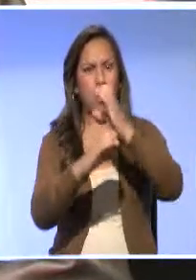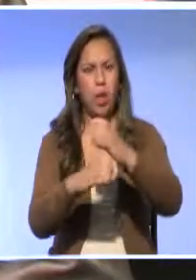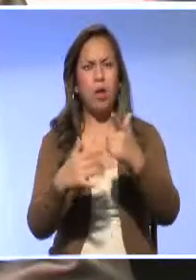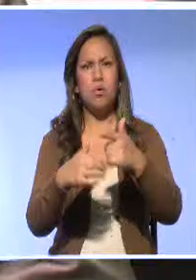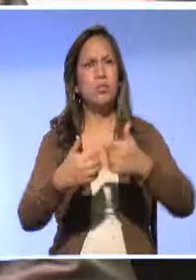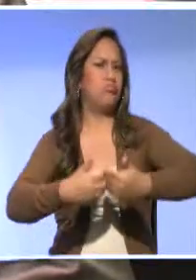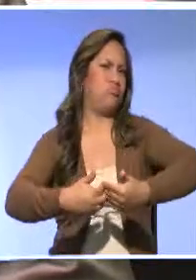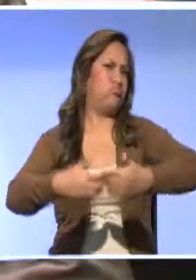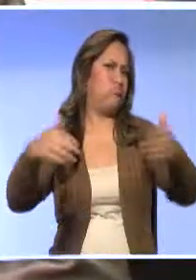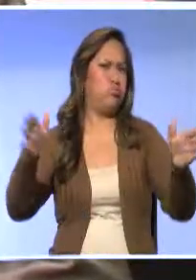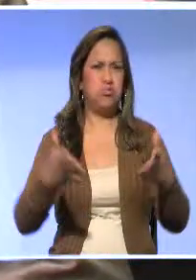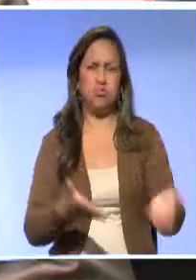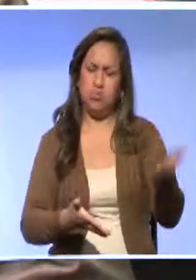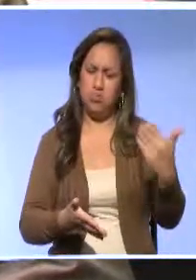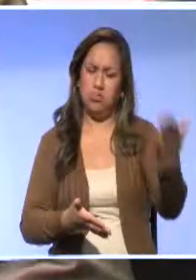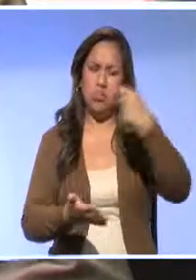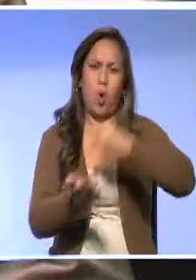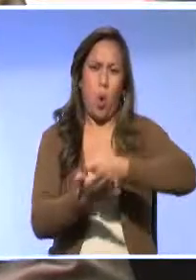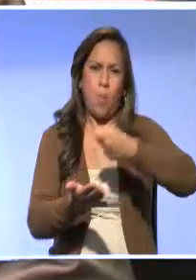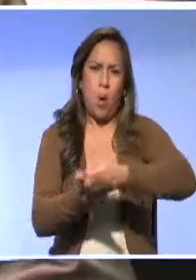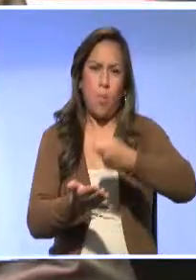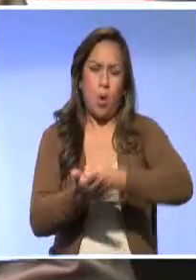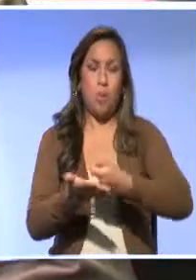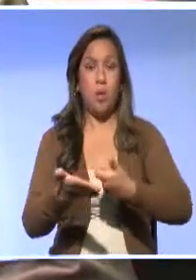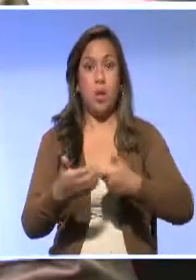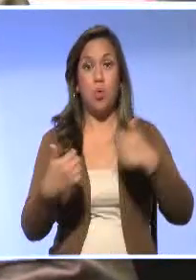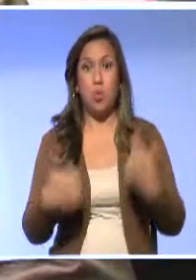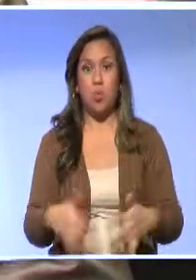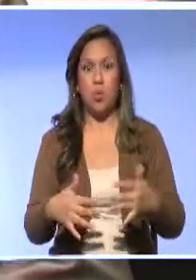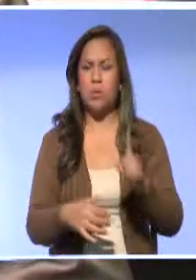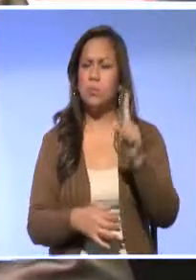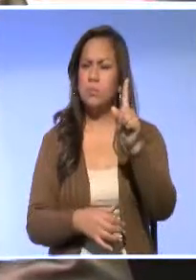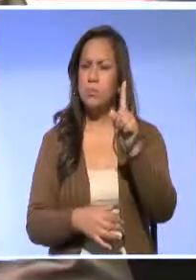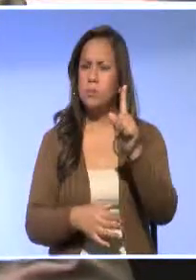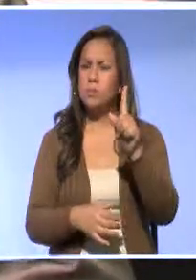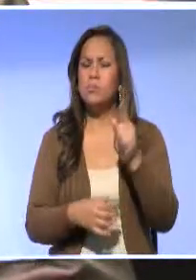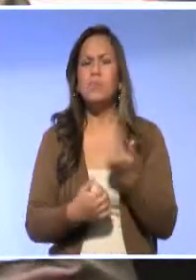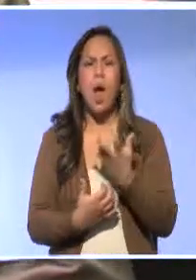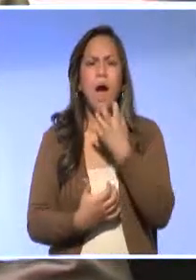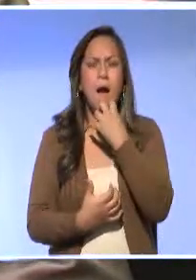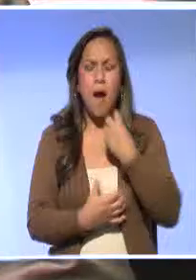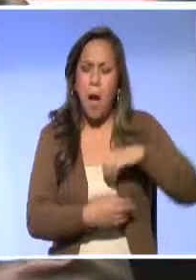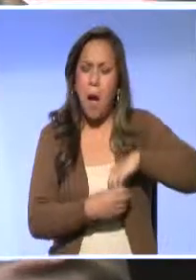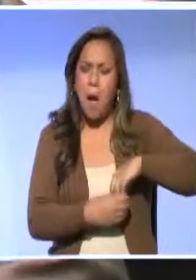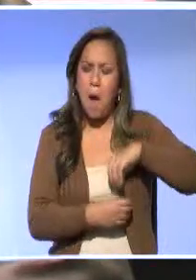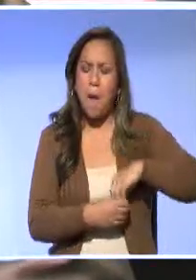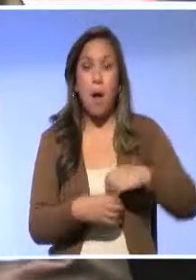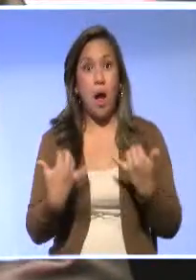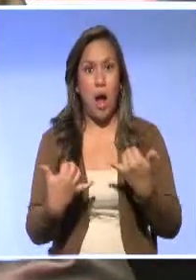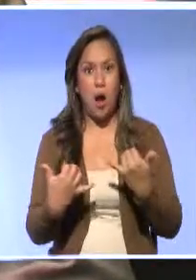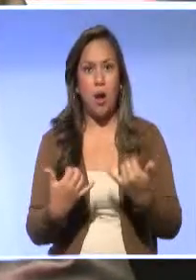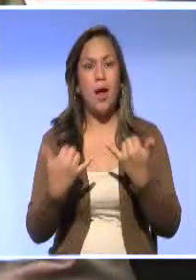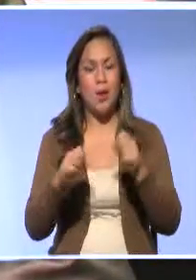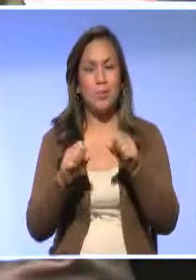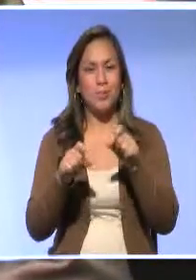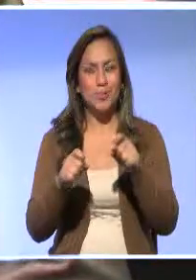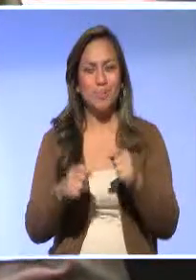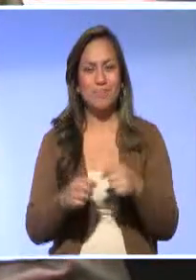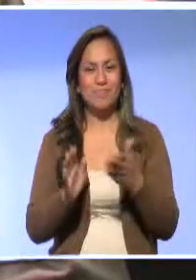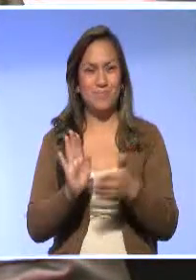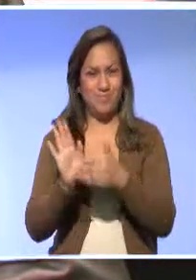facilidades a los compradores sin embargo cuál es la forma más efectiva de ahorrar en esta época lo vamos a consultar con nuestro siguiente